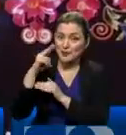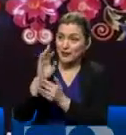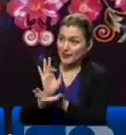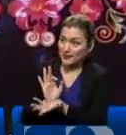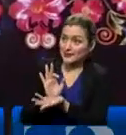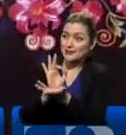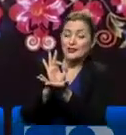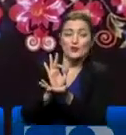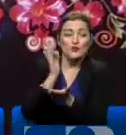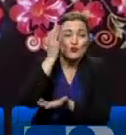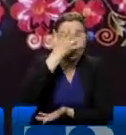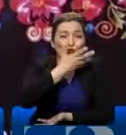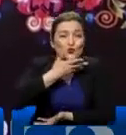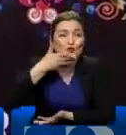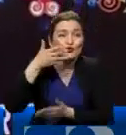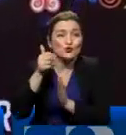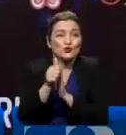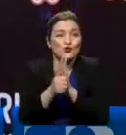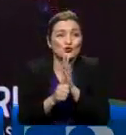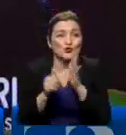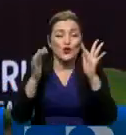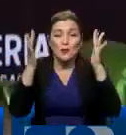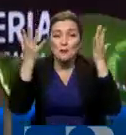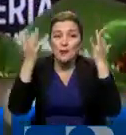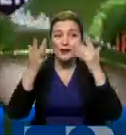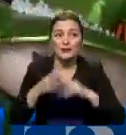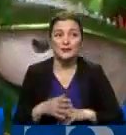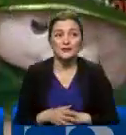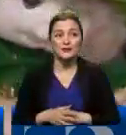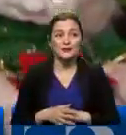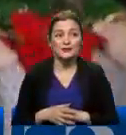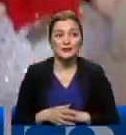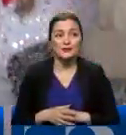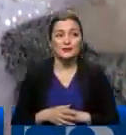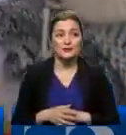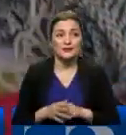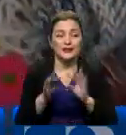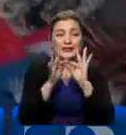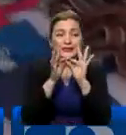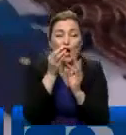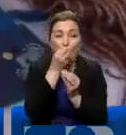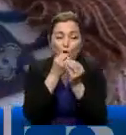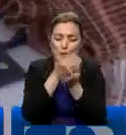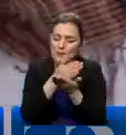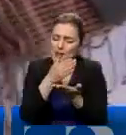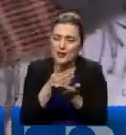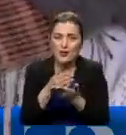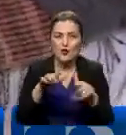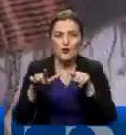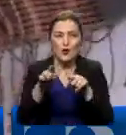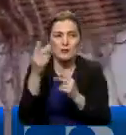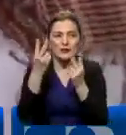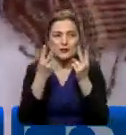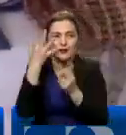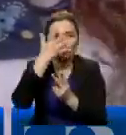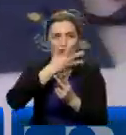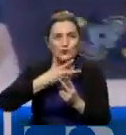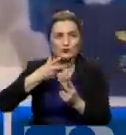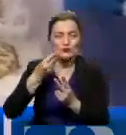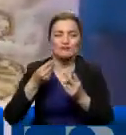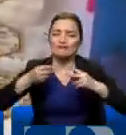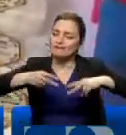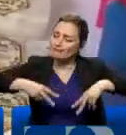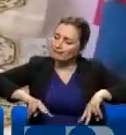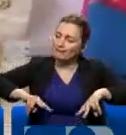testigos de la belleza, del arte de sus manos. No solamente tenemos deliciosa gastronomía y lugares maravillosos que visitar,